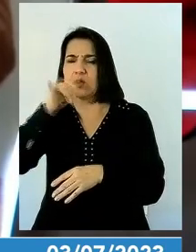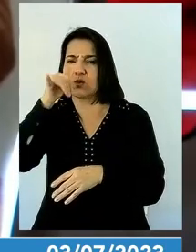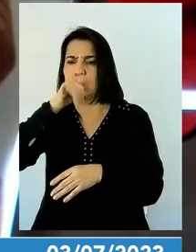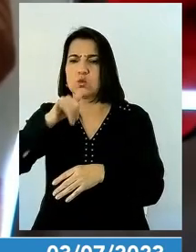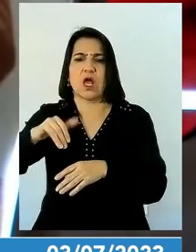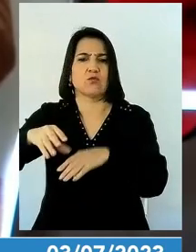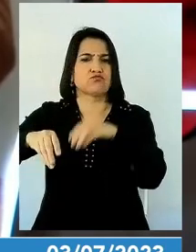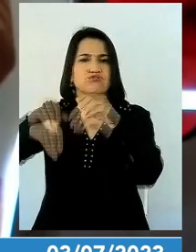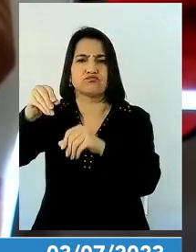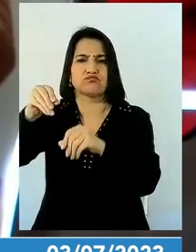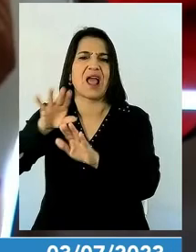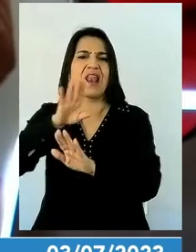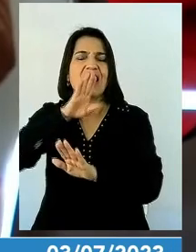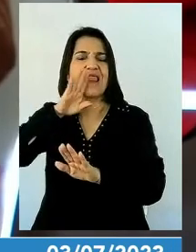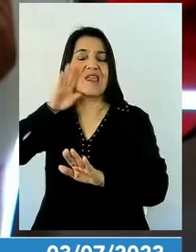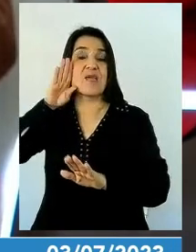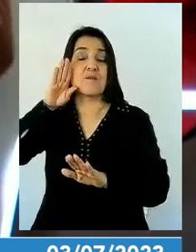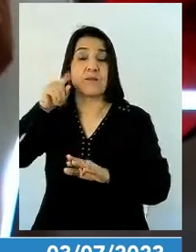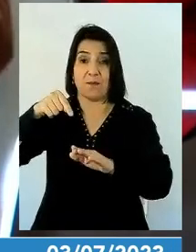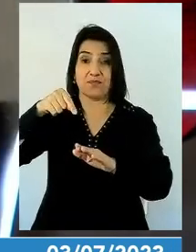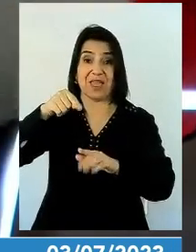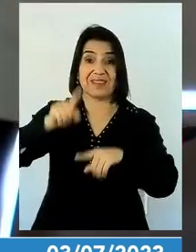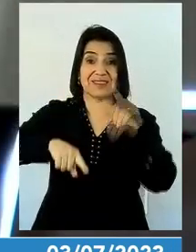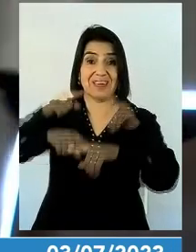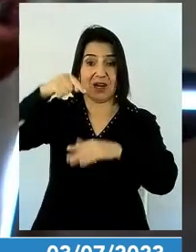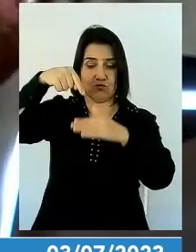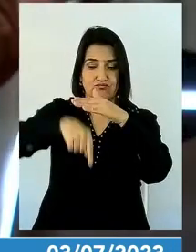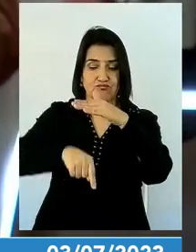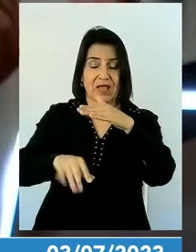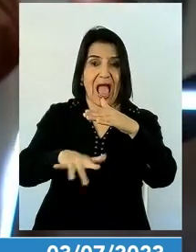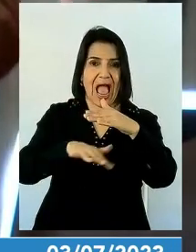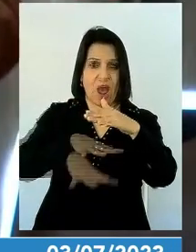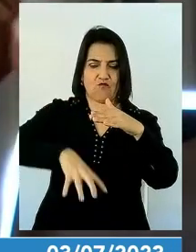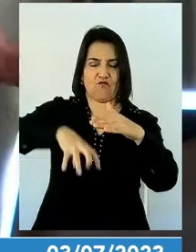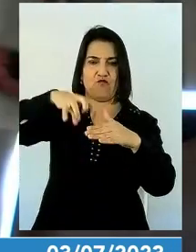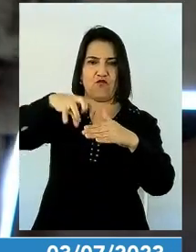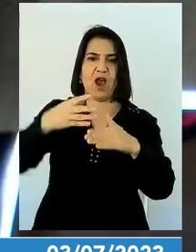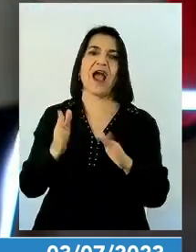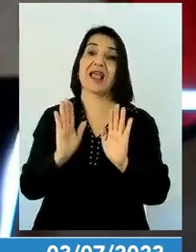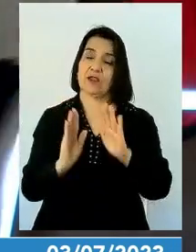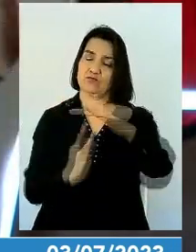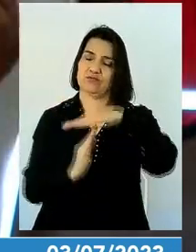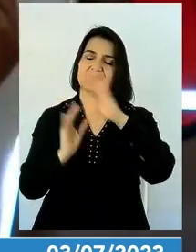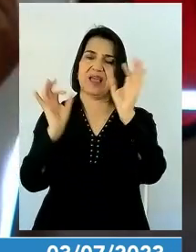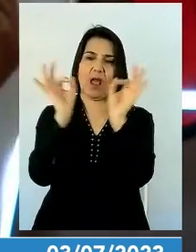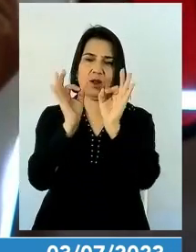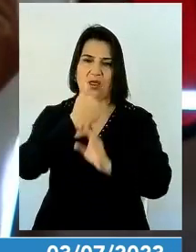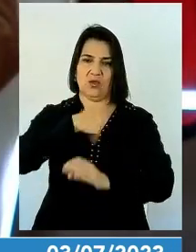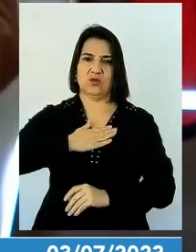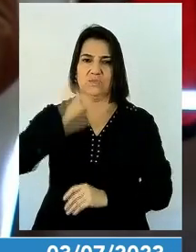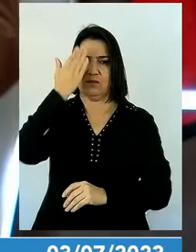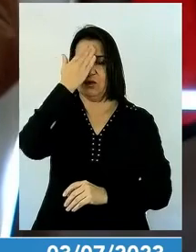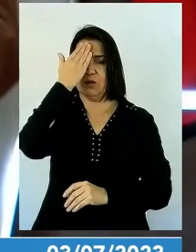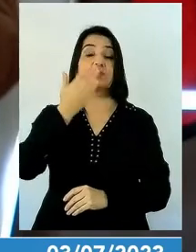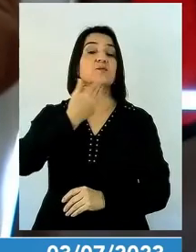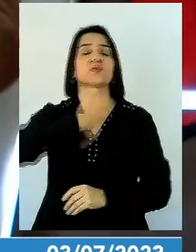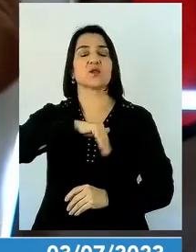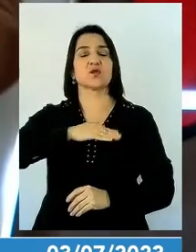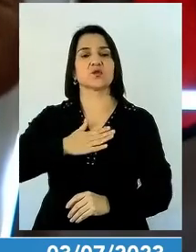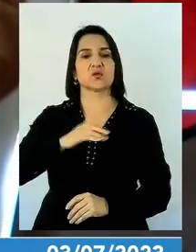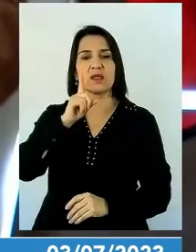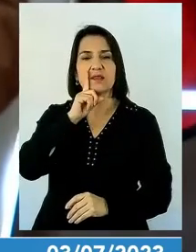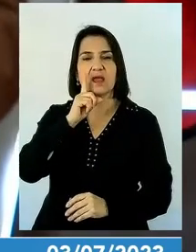quiero hacer un alto y explicar nuestra gran preocupación. Nosotros tenemos un equipo